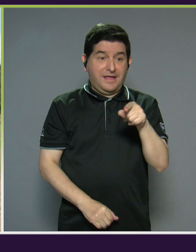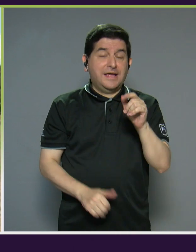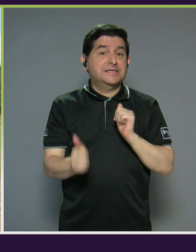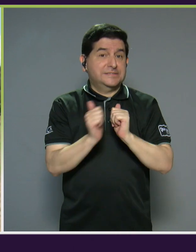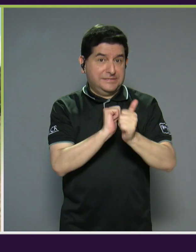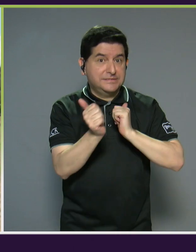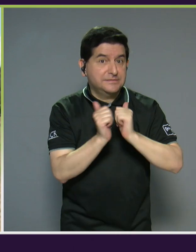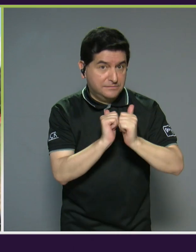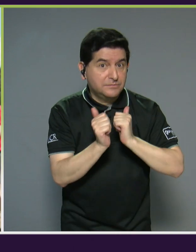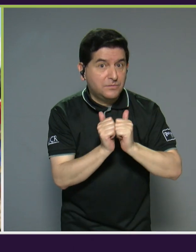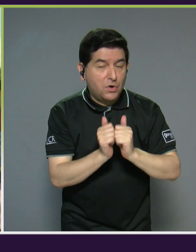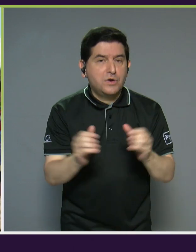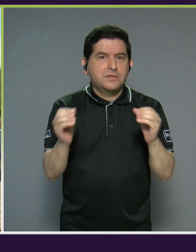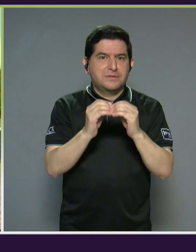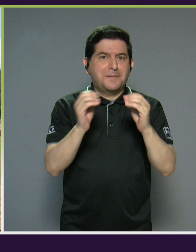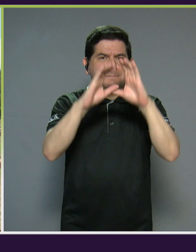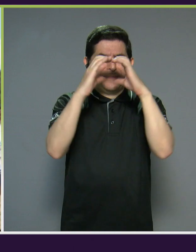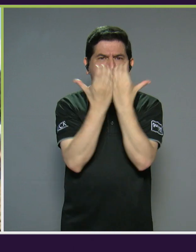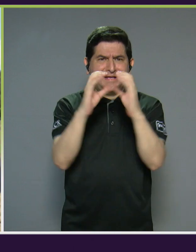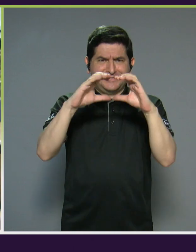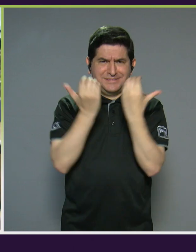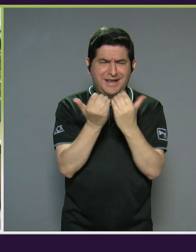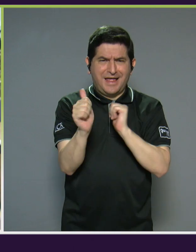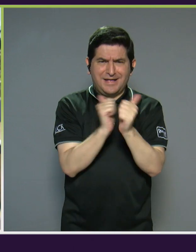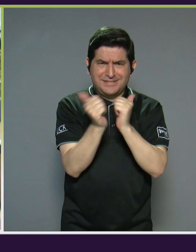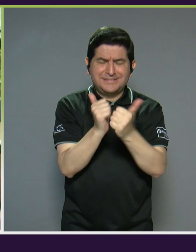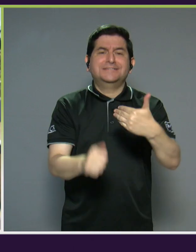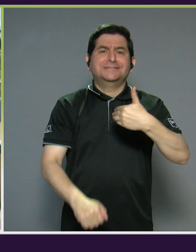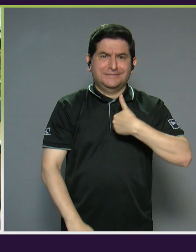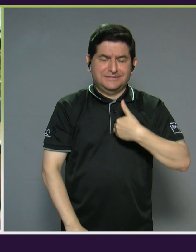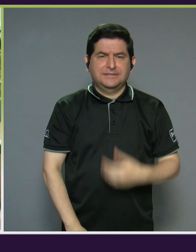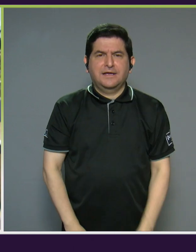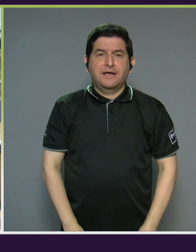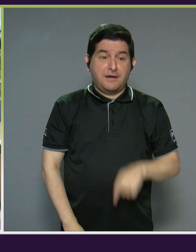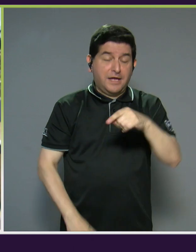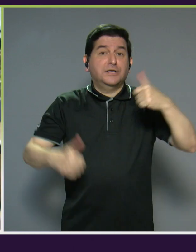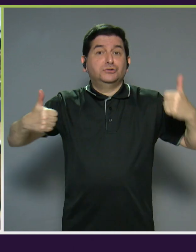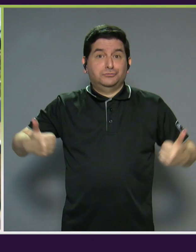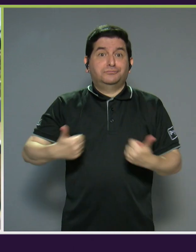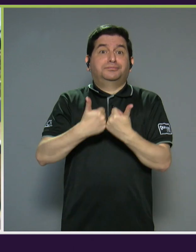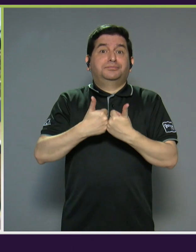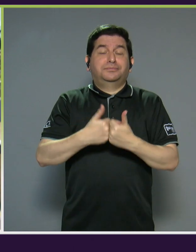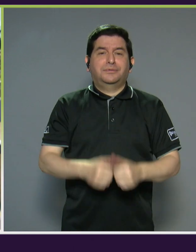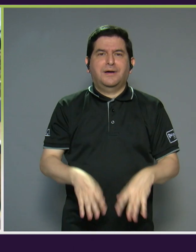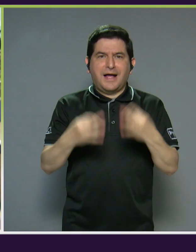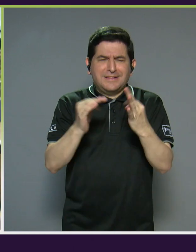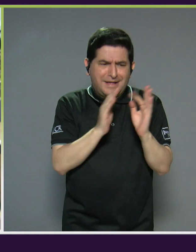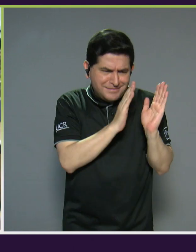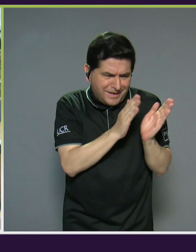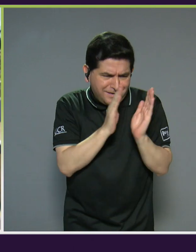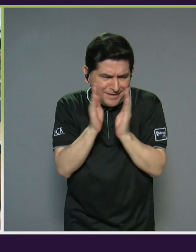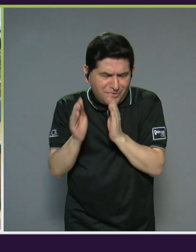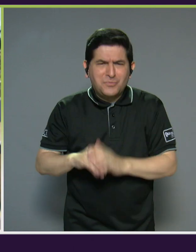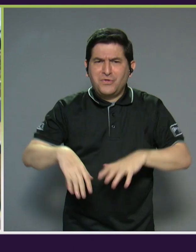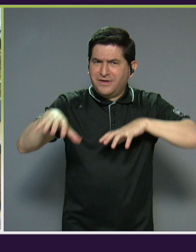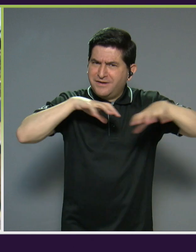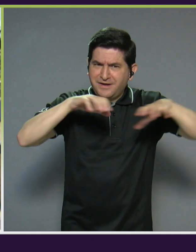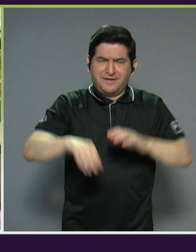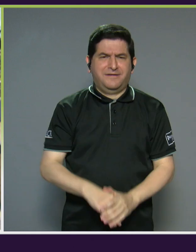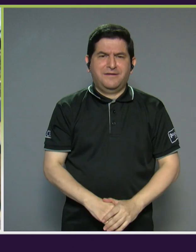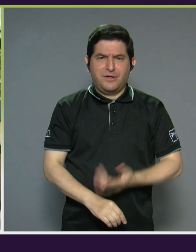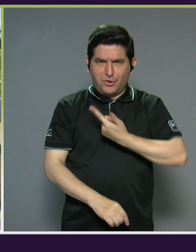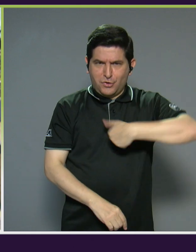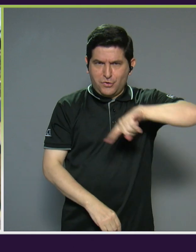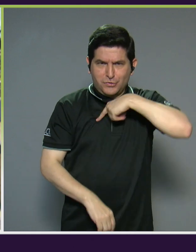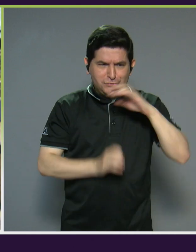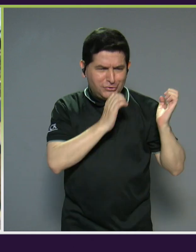deportes que más clases deportivas tiene. Y bueno, eso también fue un reto a la hora de poder acomodar los eventos. Tuvimos que tener